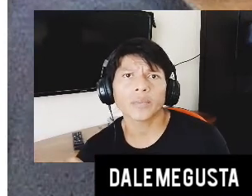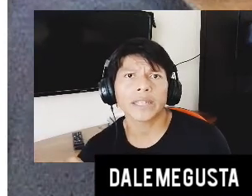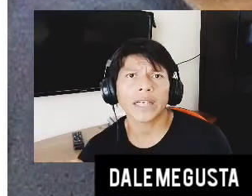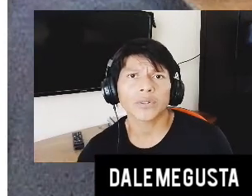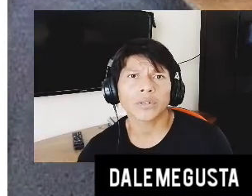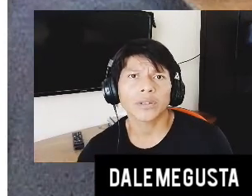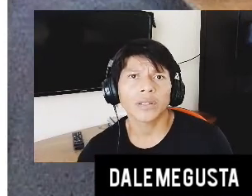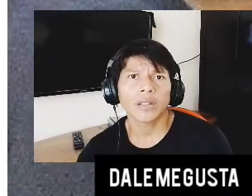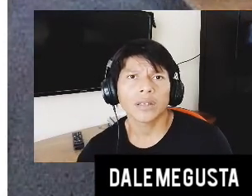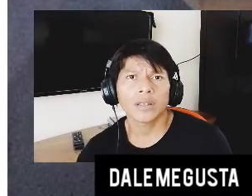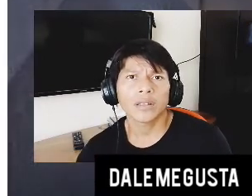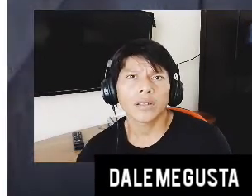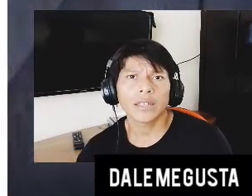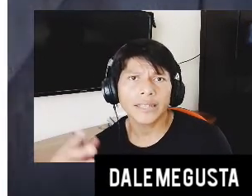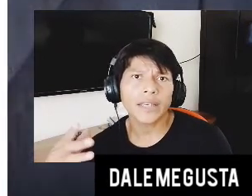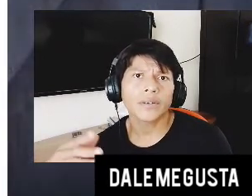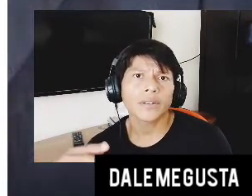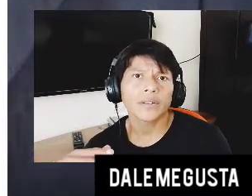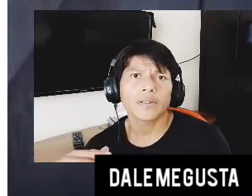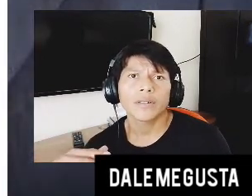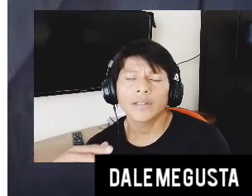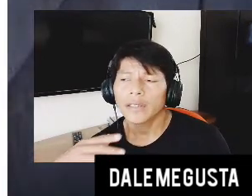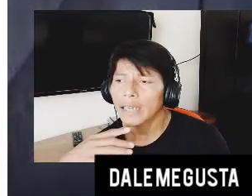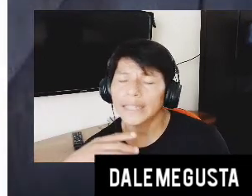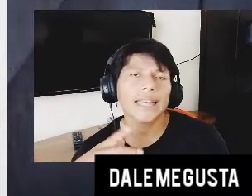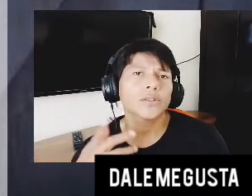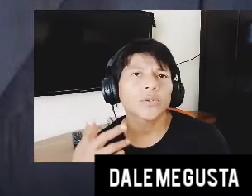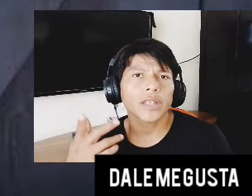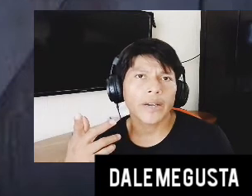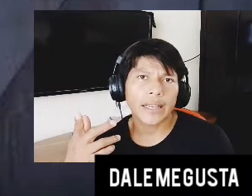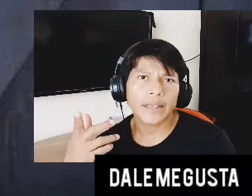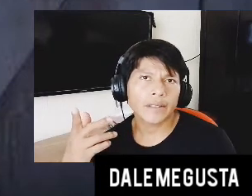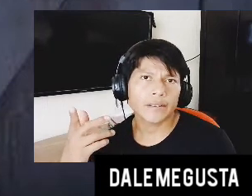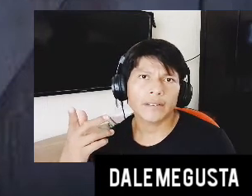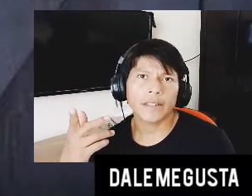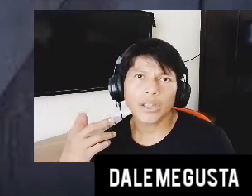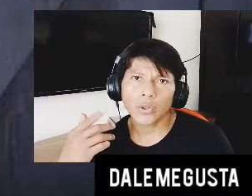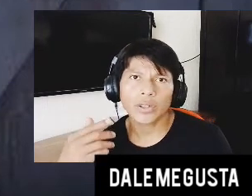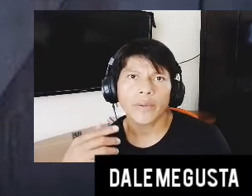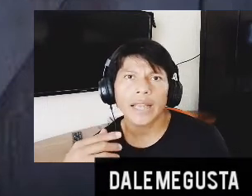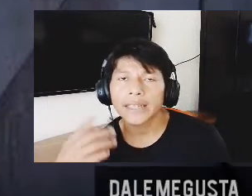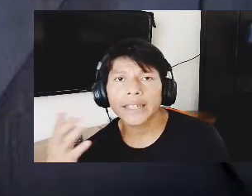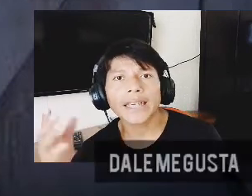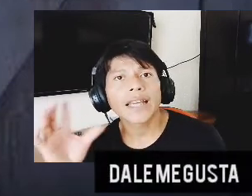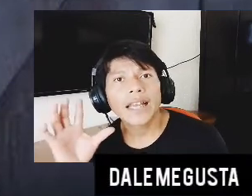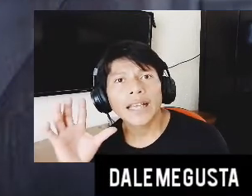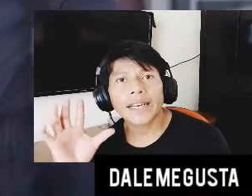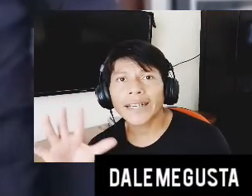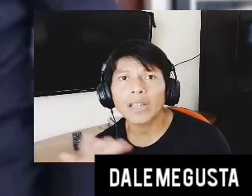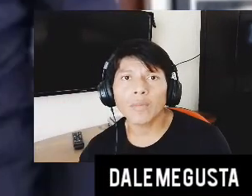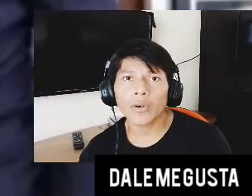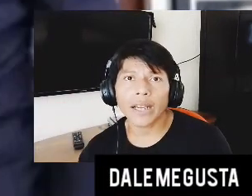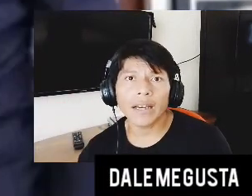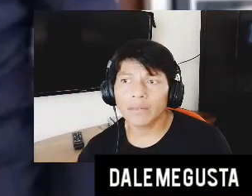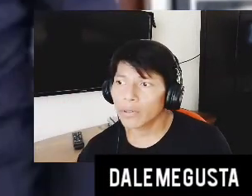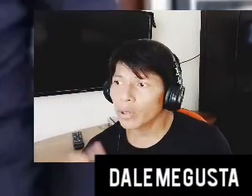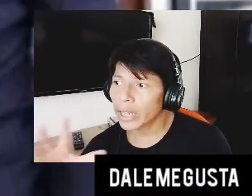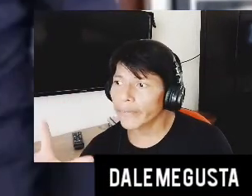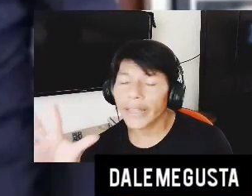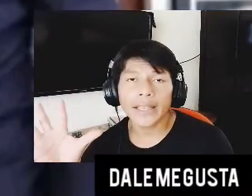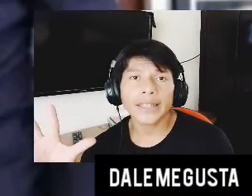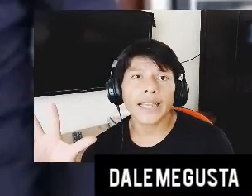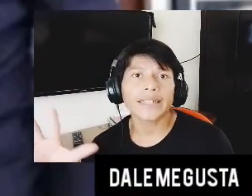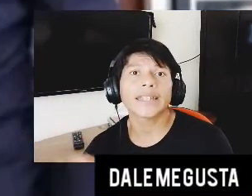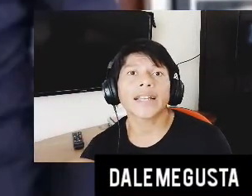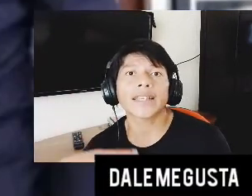confianza de los mexicanos. En serio. Así que eso no se vale. Eso no se vale. Así que Ricardo Monreal lo